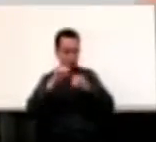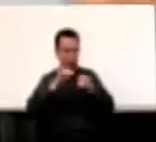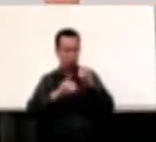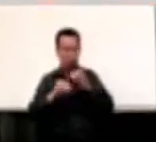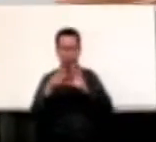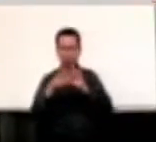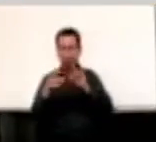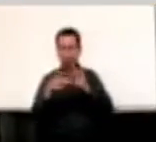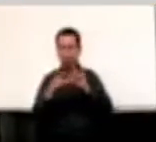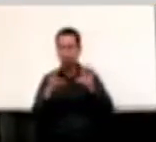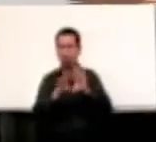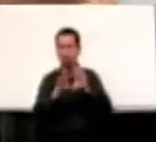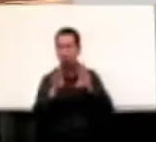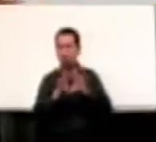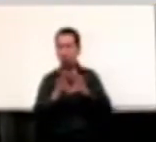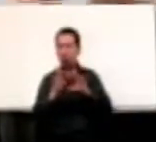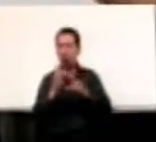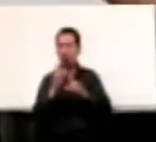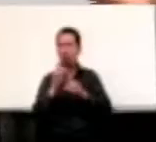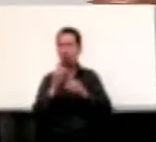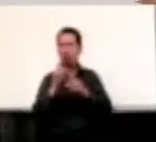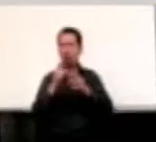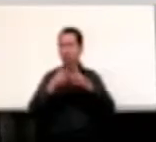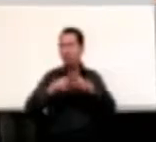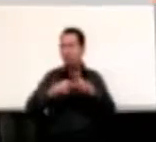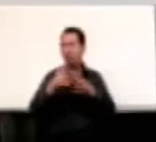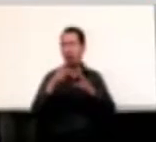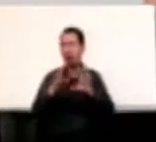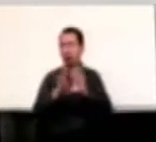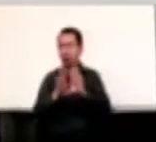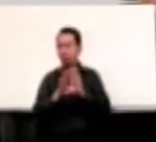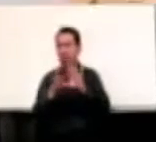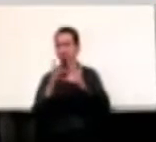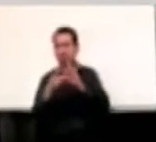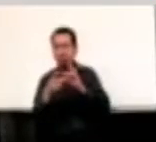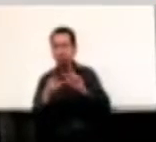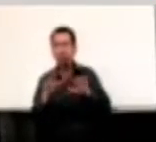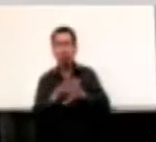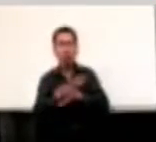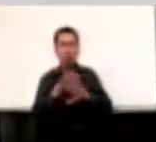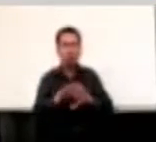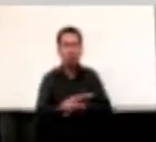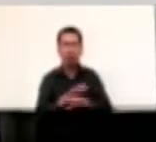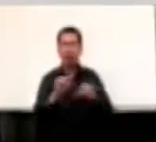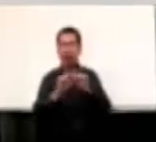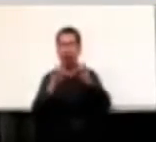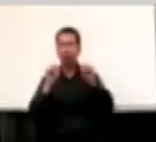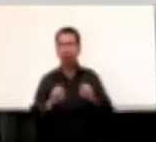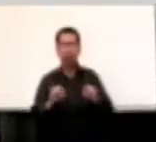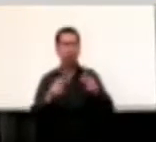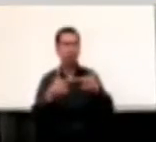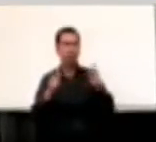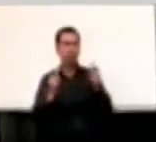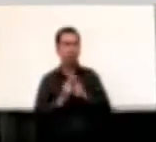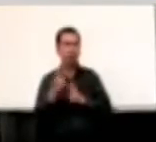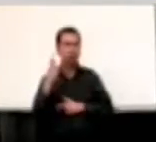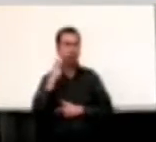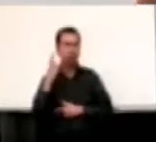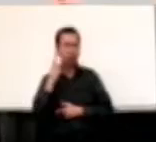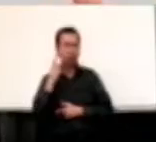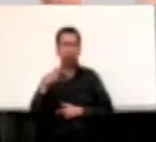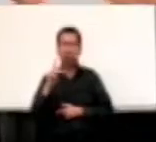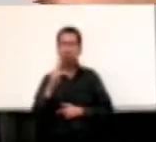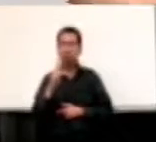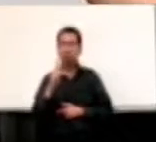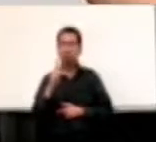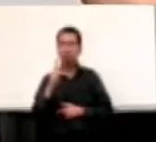veces cómo se generan índices, indicadores, para explicar, digamos, los cambios en los sistemas de partidos. Pero también es una obra,